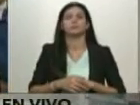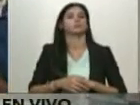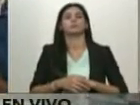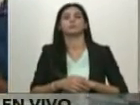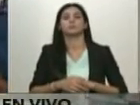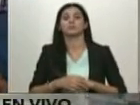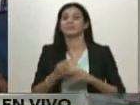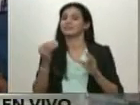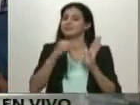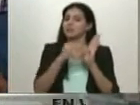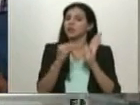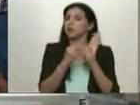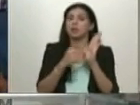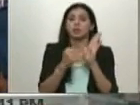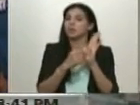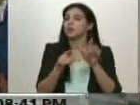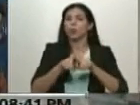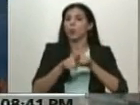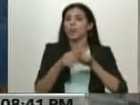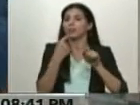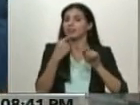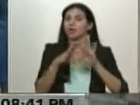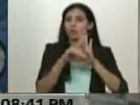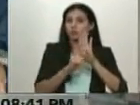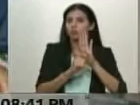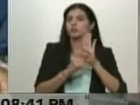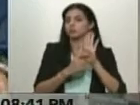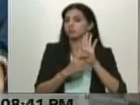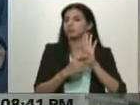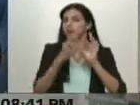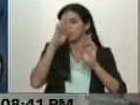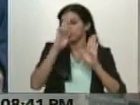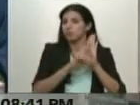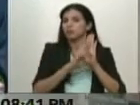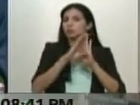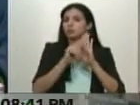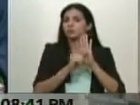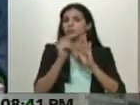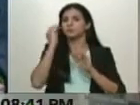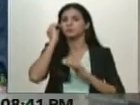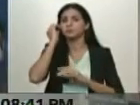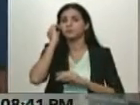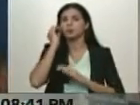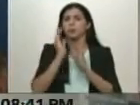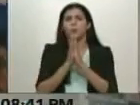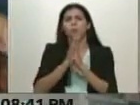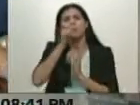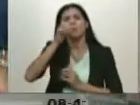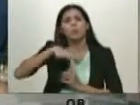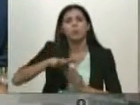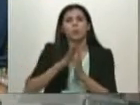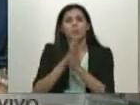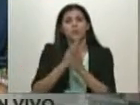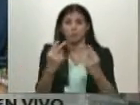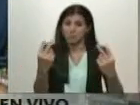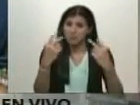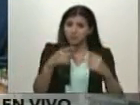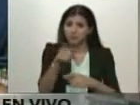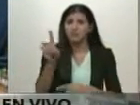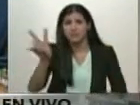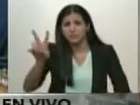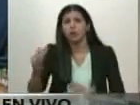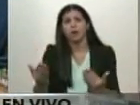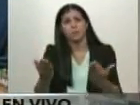la legalidad. Me reservo acciones. Y le pido al pueblo todo el apoyo a ustedes, compatriotas,